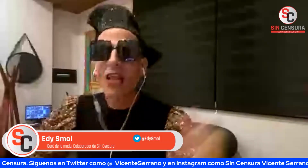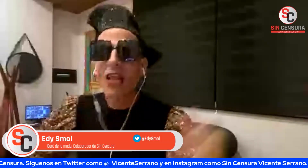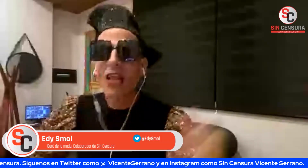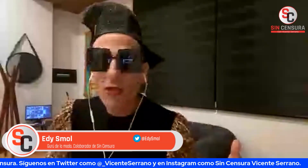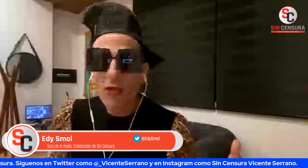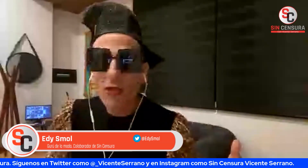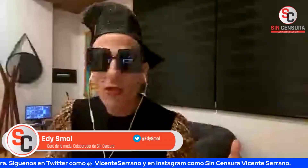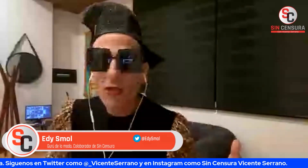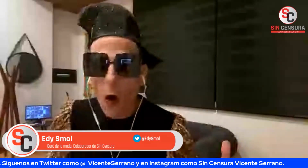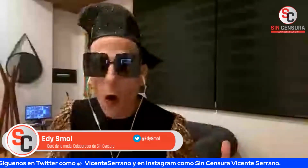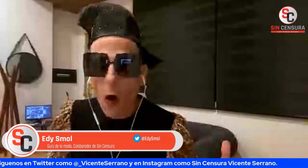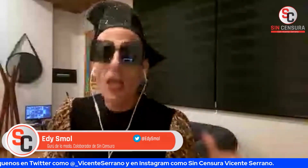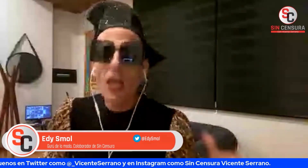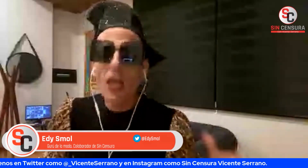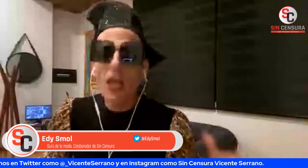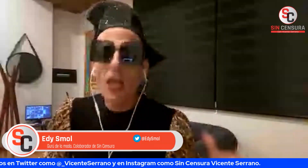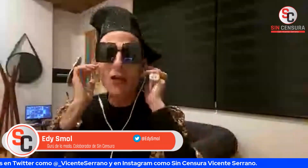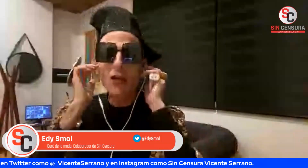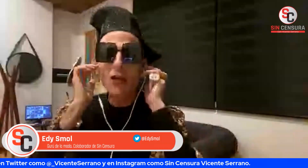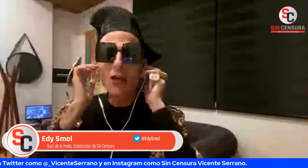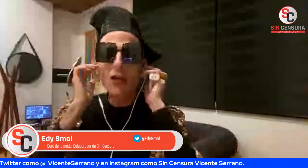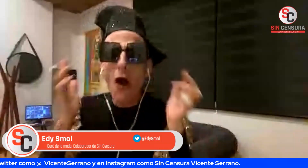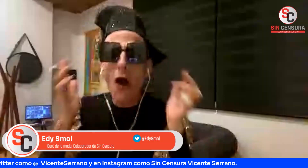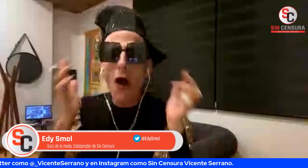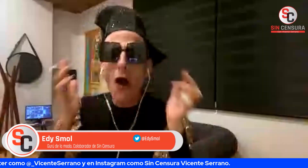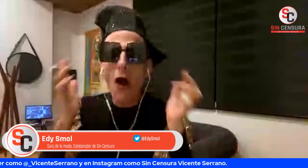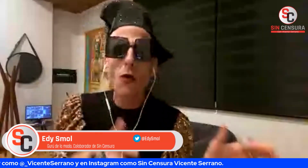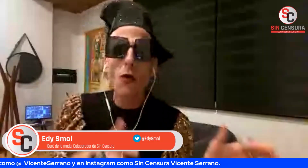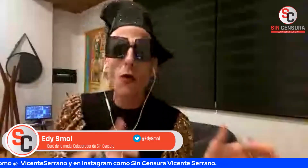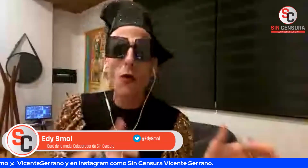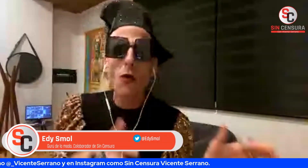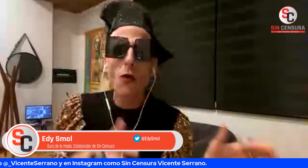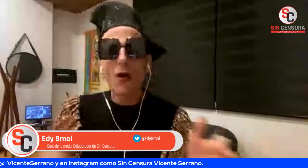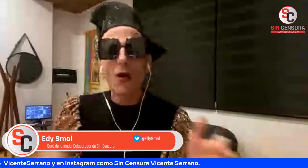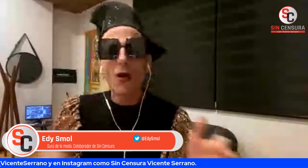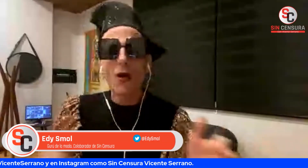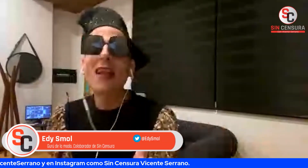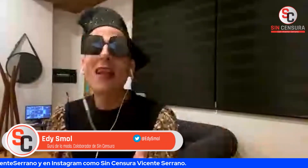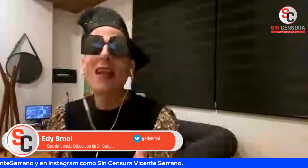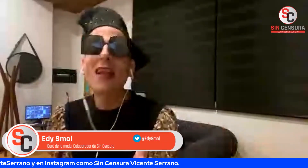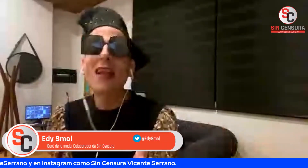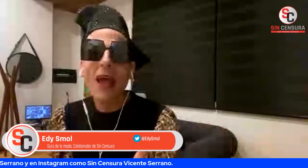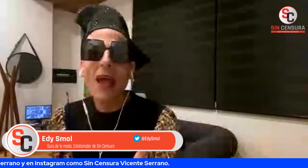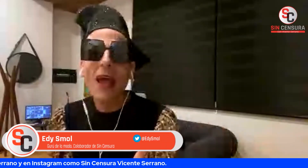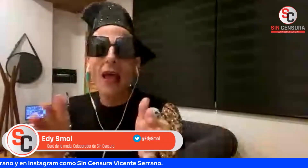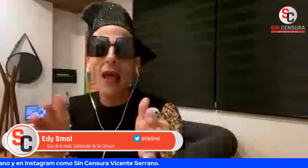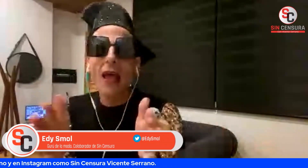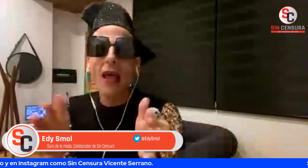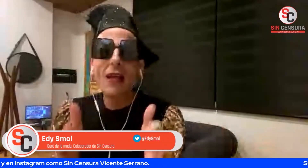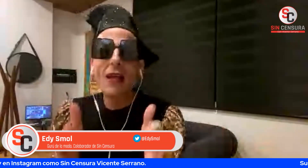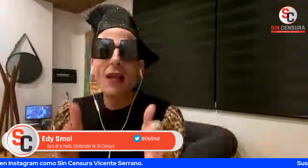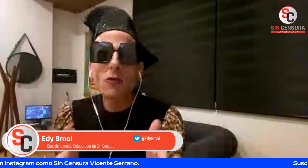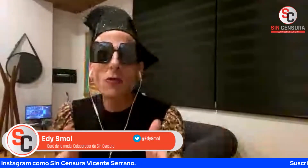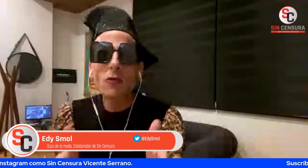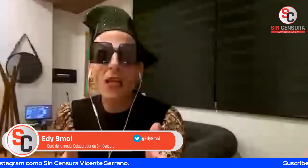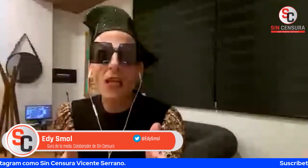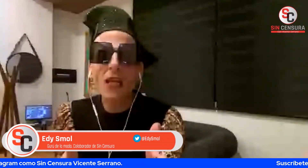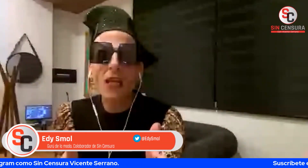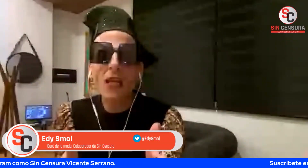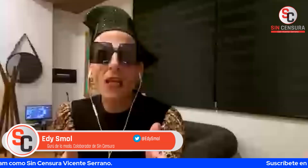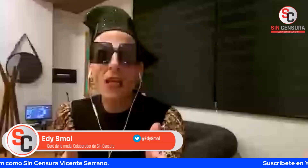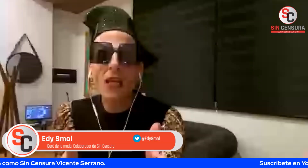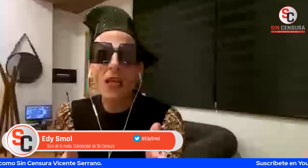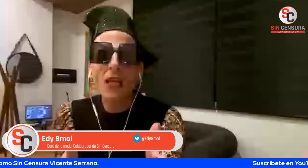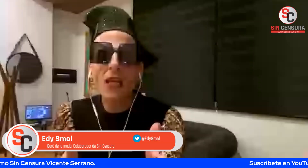del 80%. Y luego empiezan a decir, ay, es que el huevo, o sea, ya les demostré que el huevo en Estados Unidos